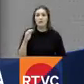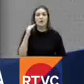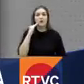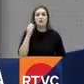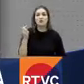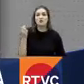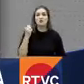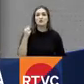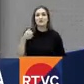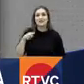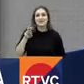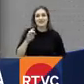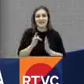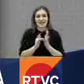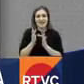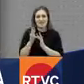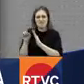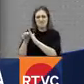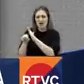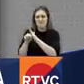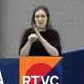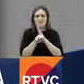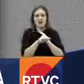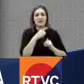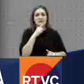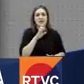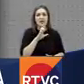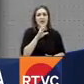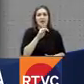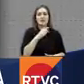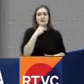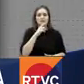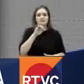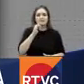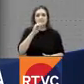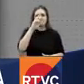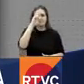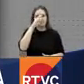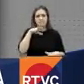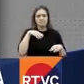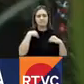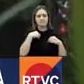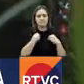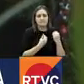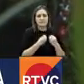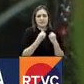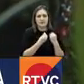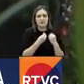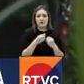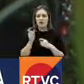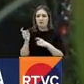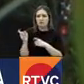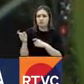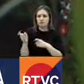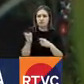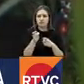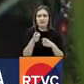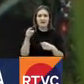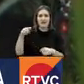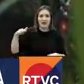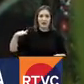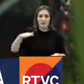grupo guerrillero reconoció a través de un comunicado que los integrantes del Frente Domingo Laín Sáenz le dispararon a la camioneta en la que